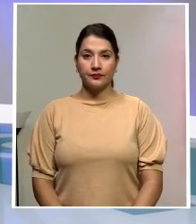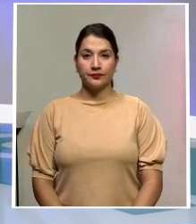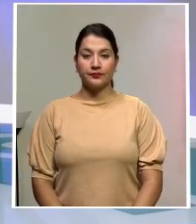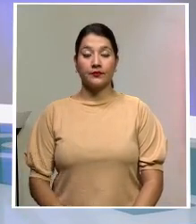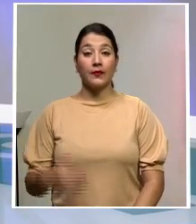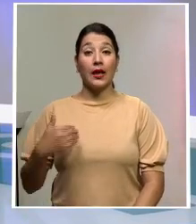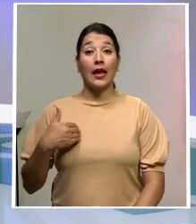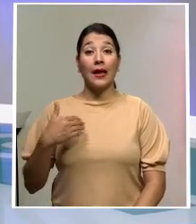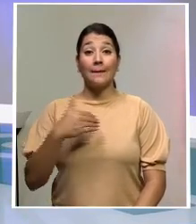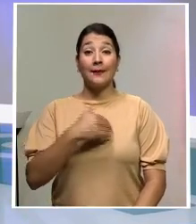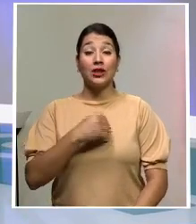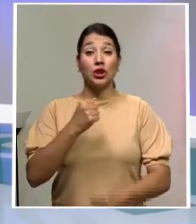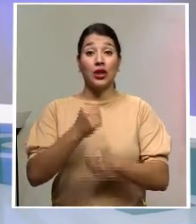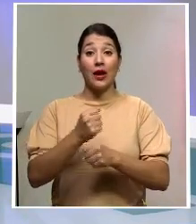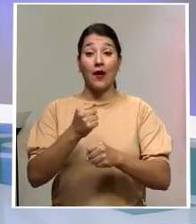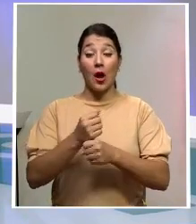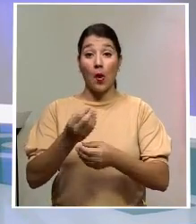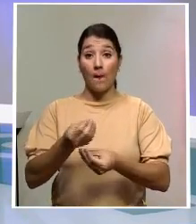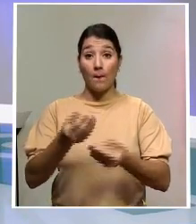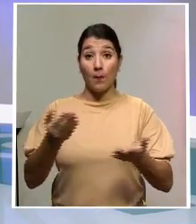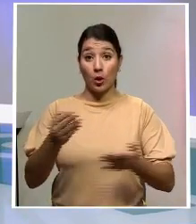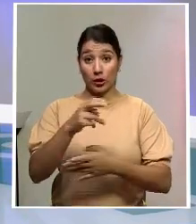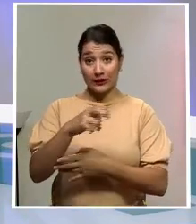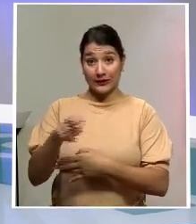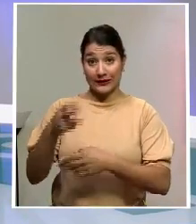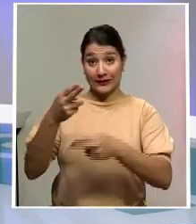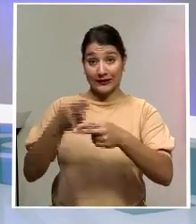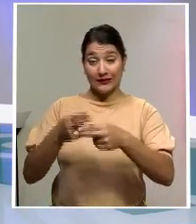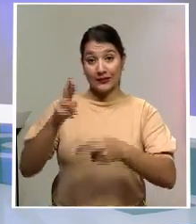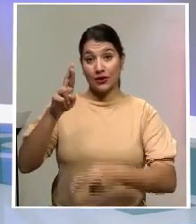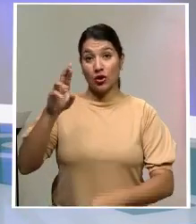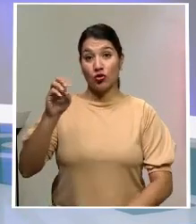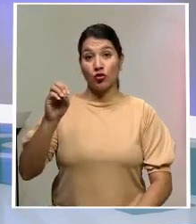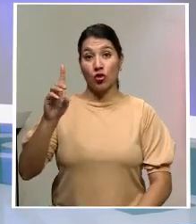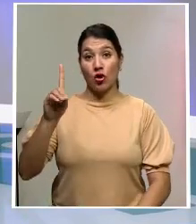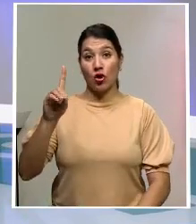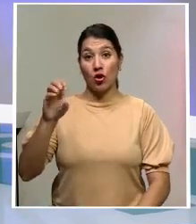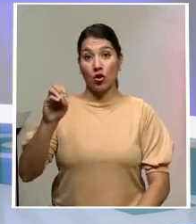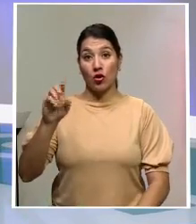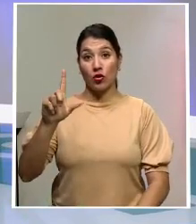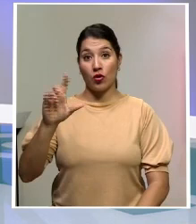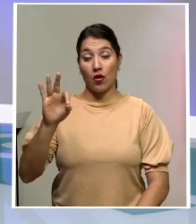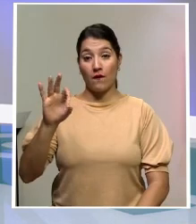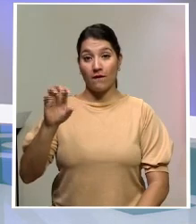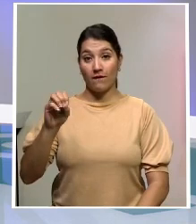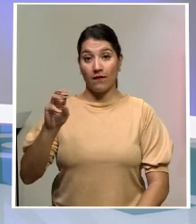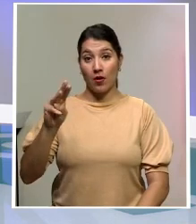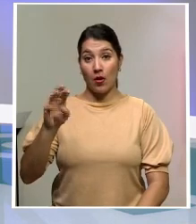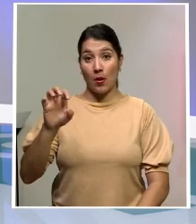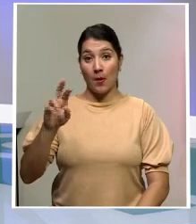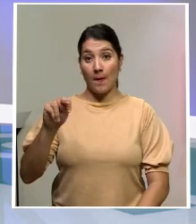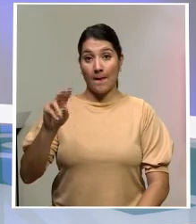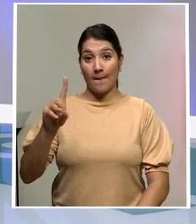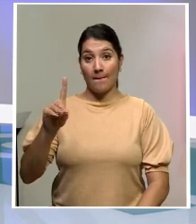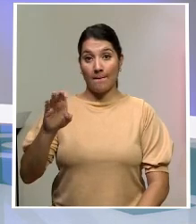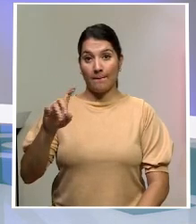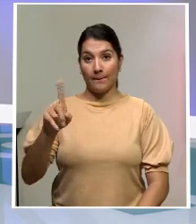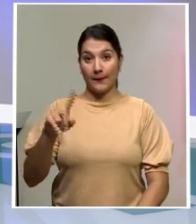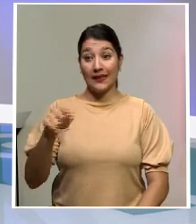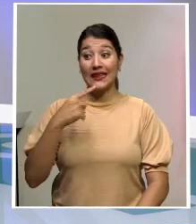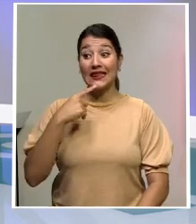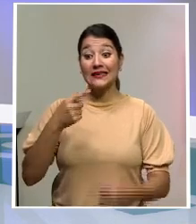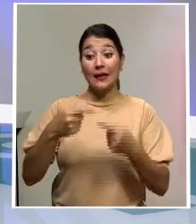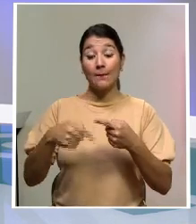El ministro de Obras Públicas y Transportes, Rodolfo Méndez Mata, anunció que la próxima semana darán a conocer los